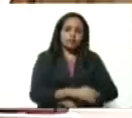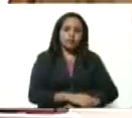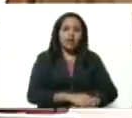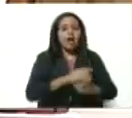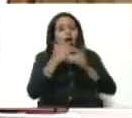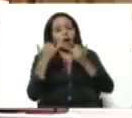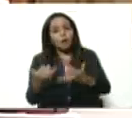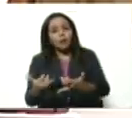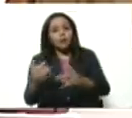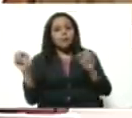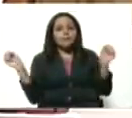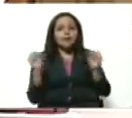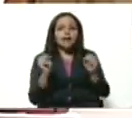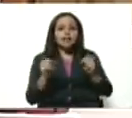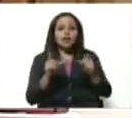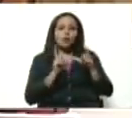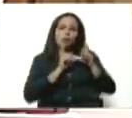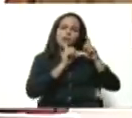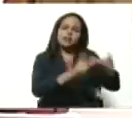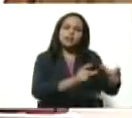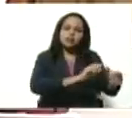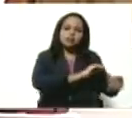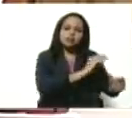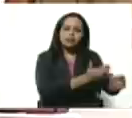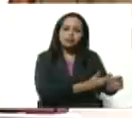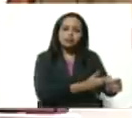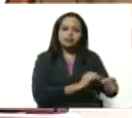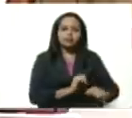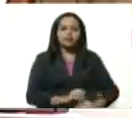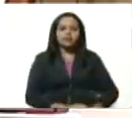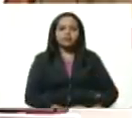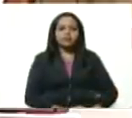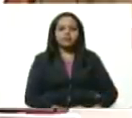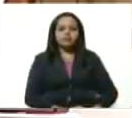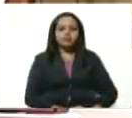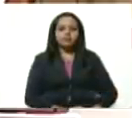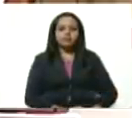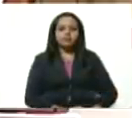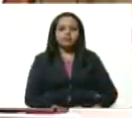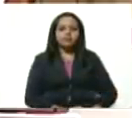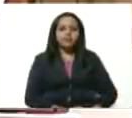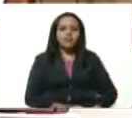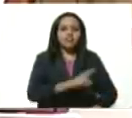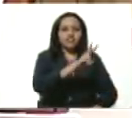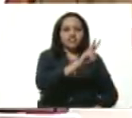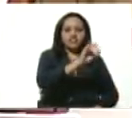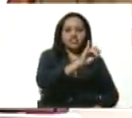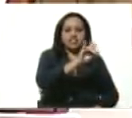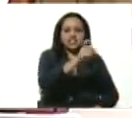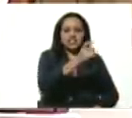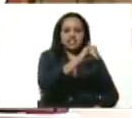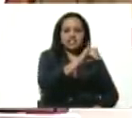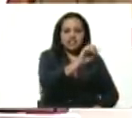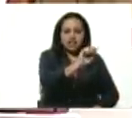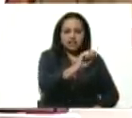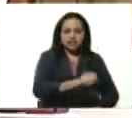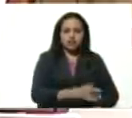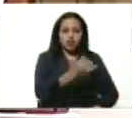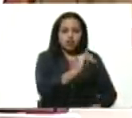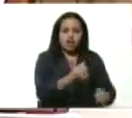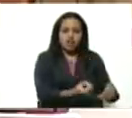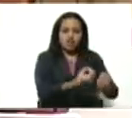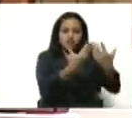estado mérida entra en cuarentena radical o permanece en cuarentena radical el vigía donde está este foco